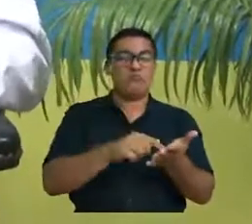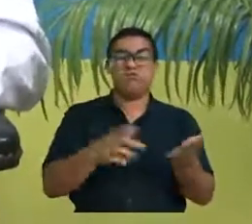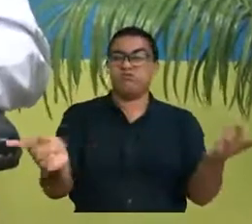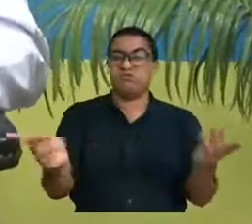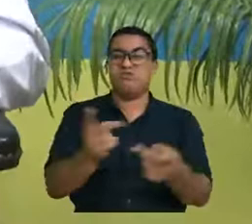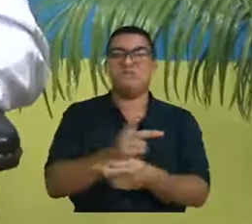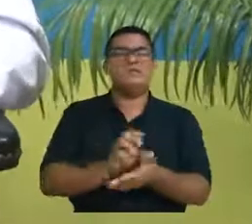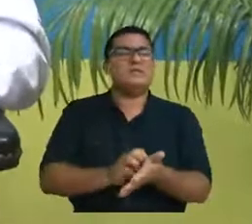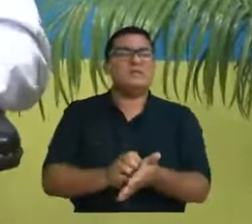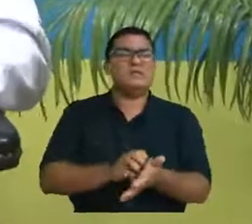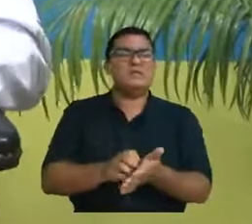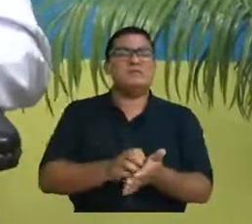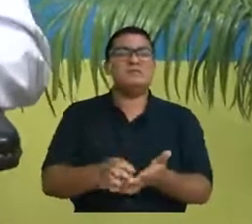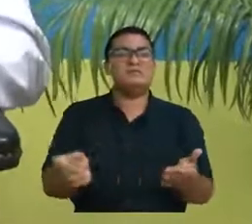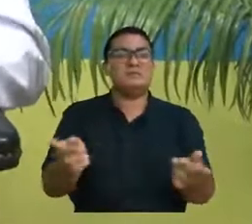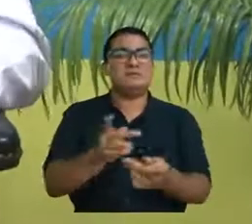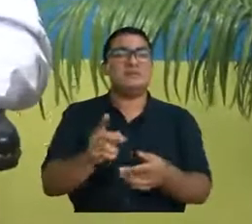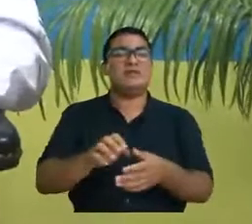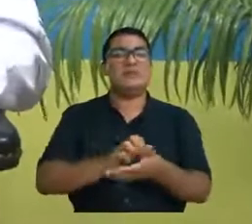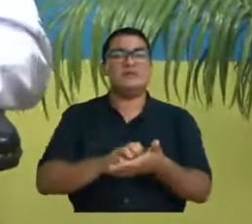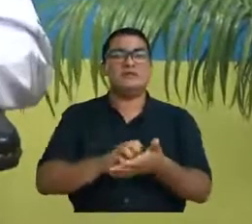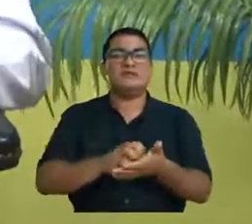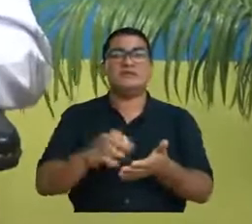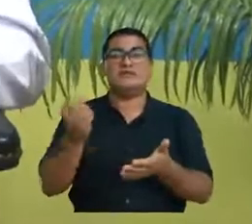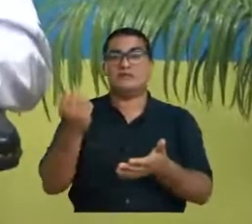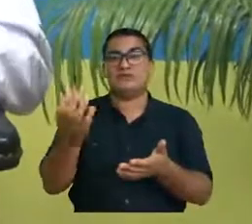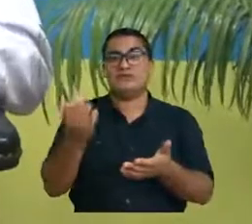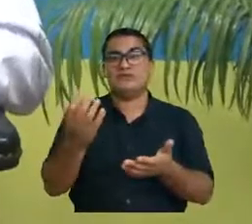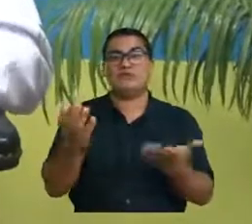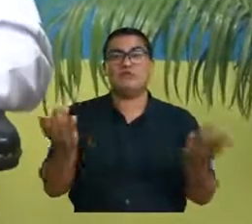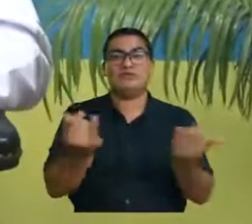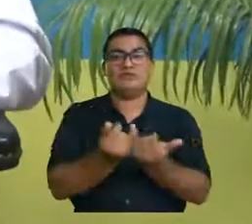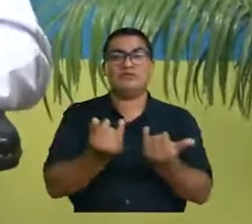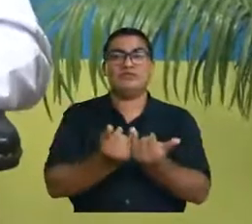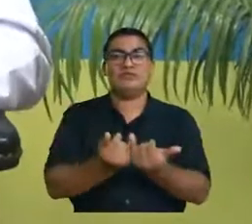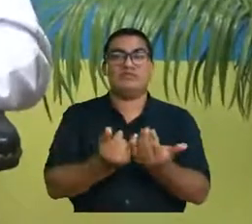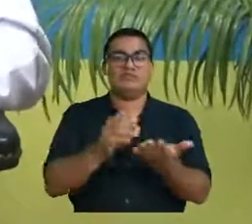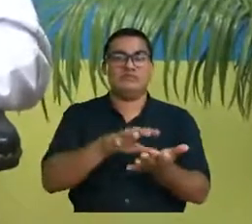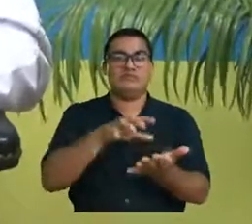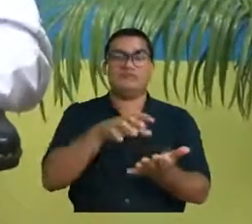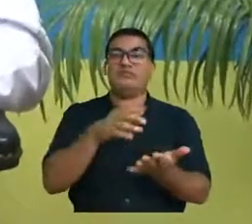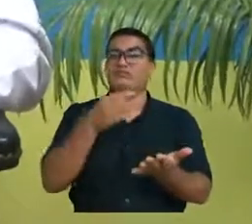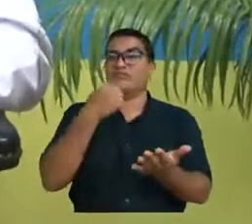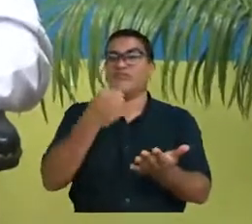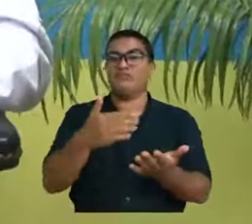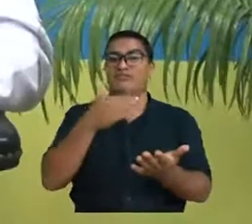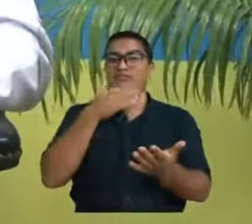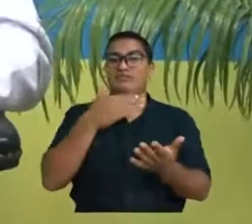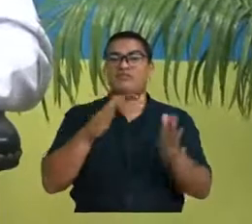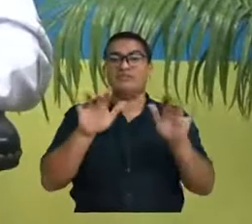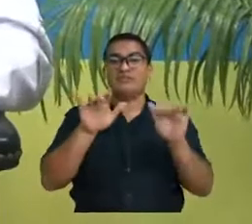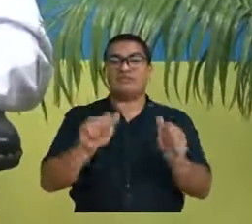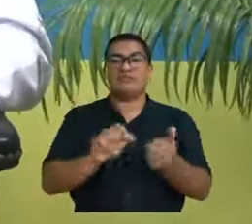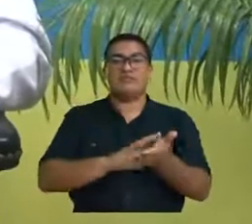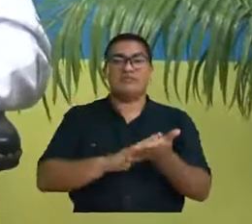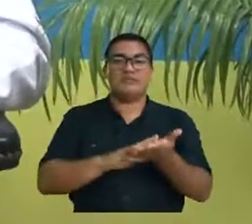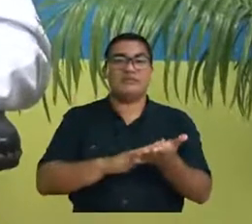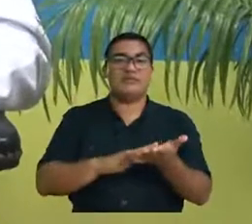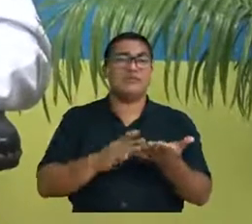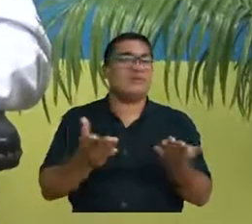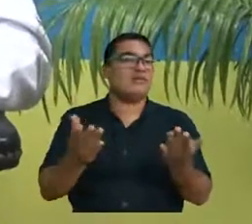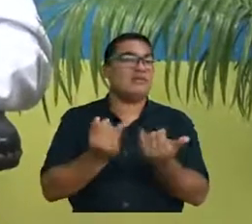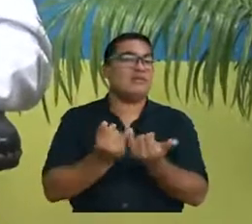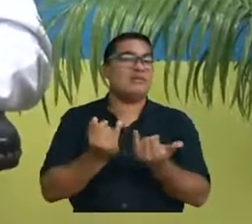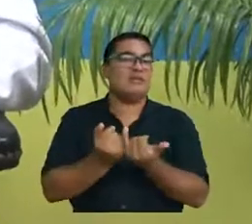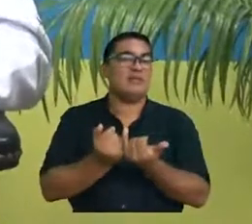hay ardor, hay picazón, hay dolor y hay una inflamación. Entonces, ya con la piel así, ya no